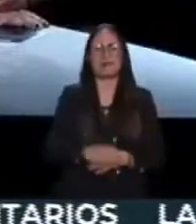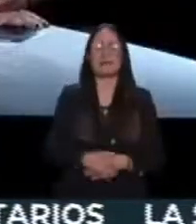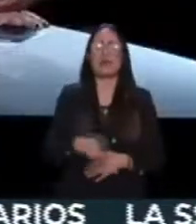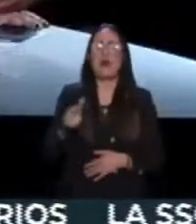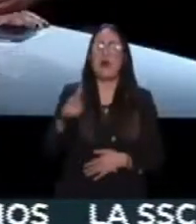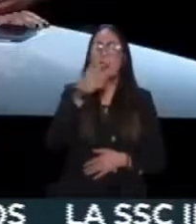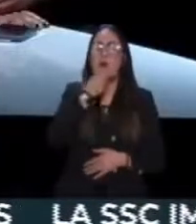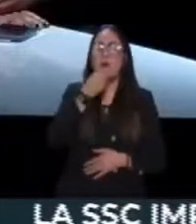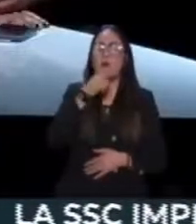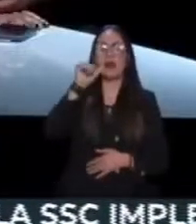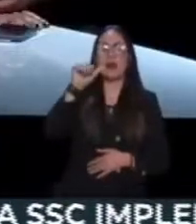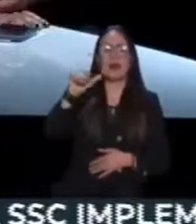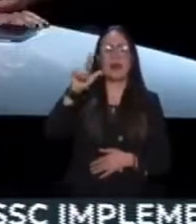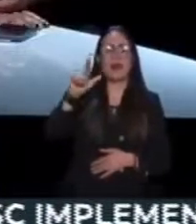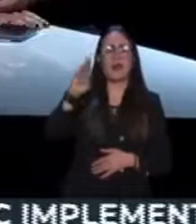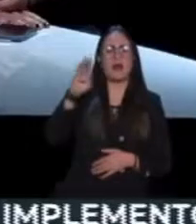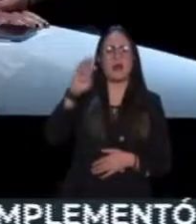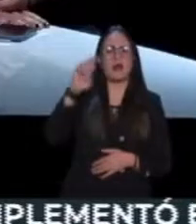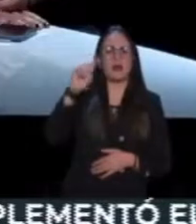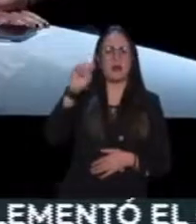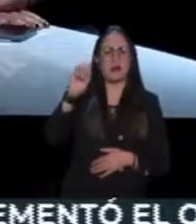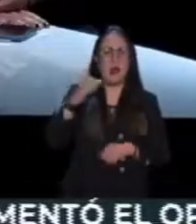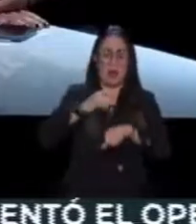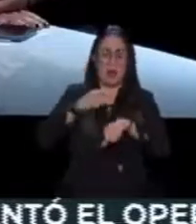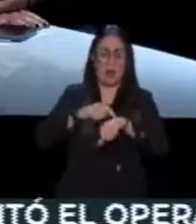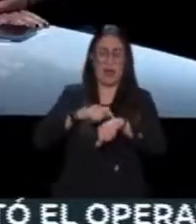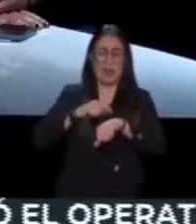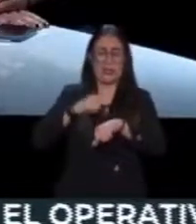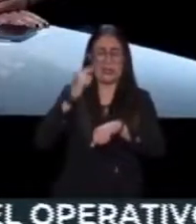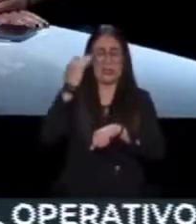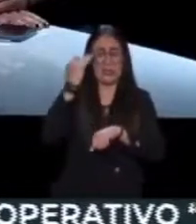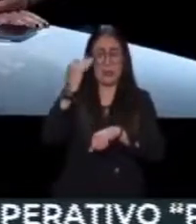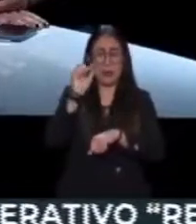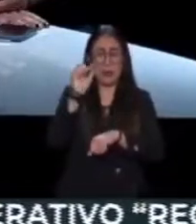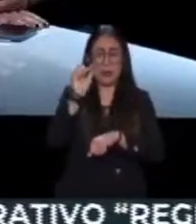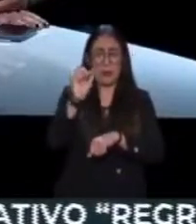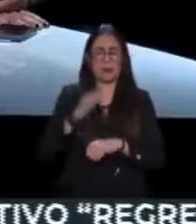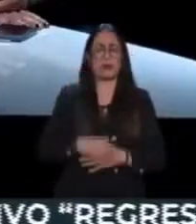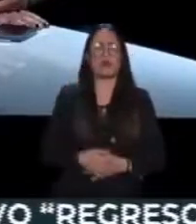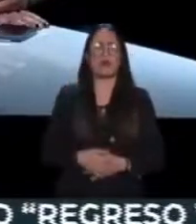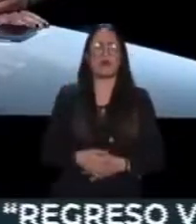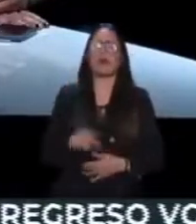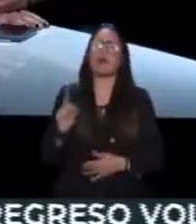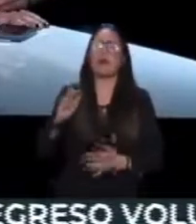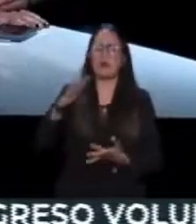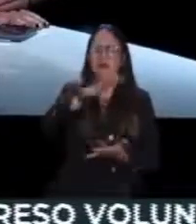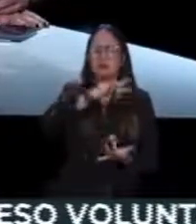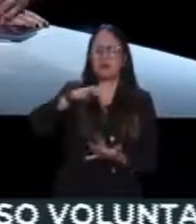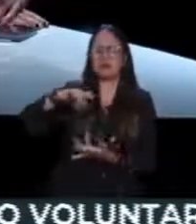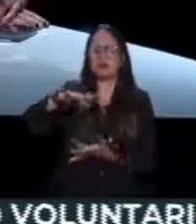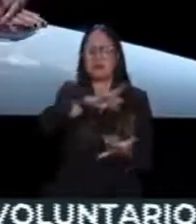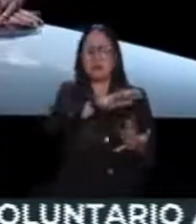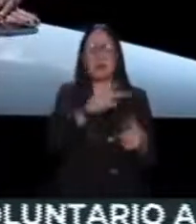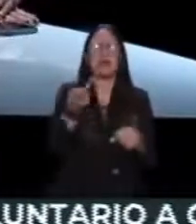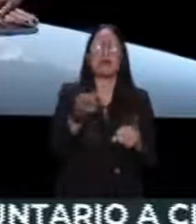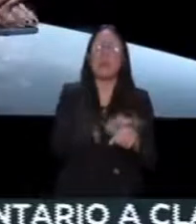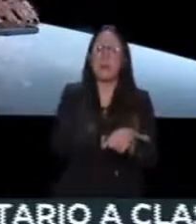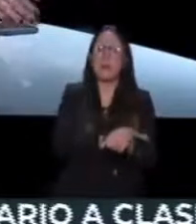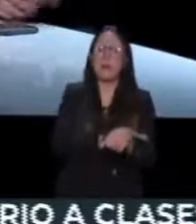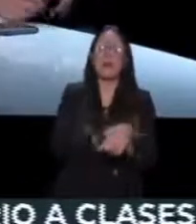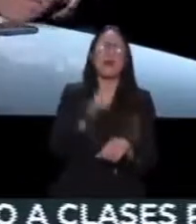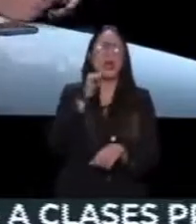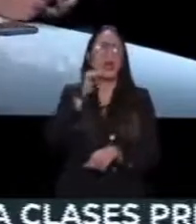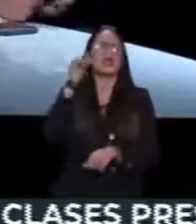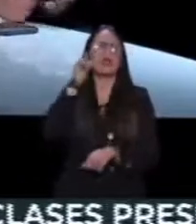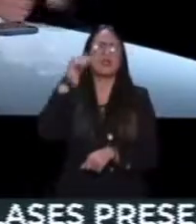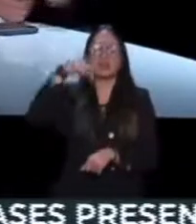Escorcia. Alberto, buenas noches. Tenemos muy poquito tiempo ya, pero pues el comportamiento en redes sociales durante esta jornada electoral aquí en la